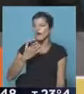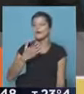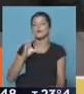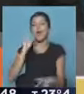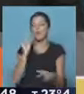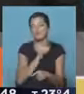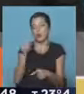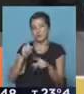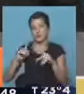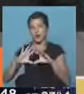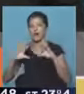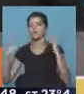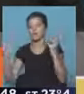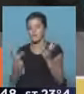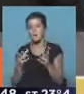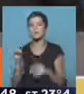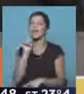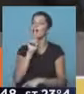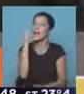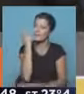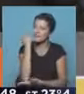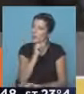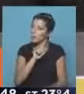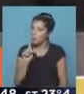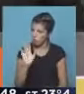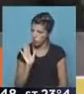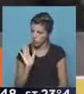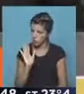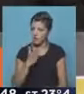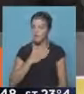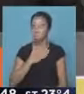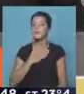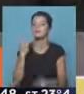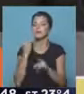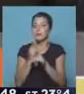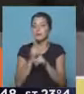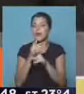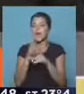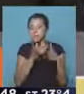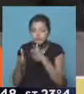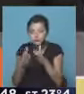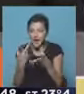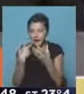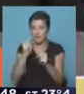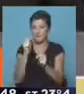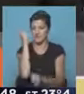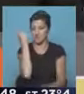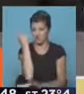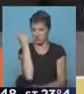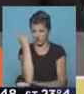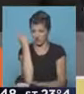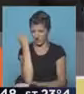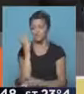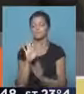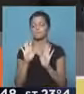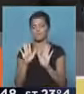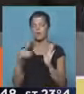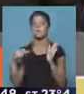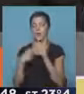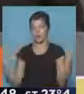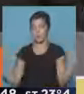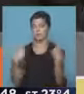obviamente no al capitalismo me parece el capitalismo que siempre encuentra como el mercurio a su ruta el tema es que hay una paradoja